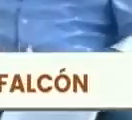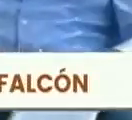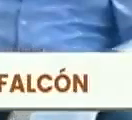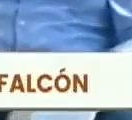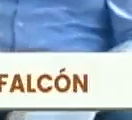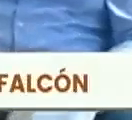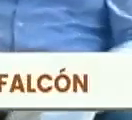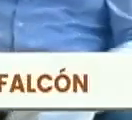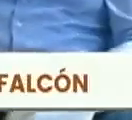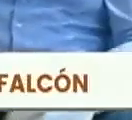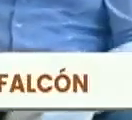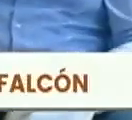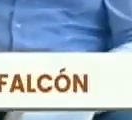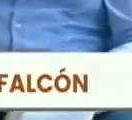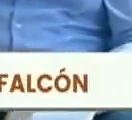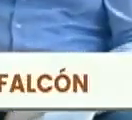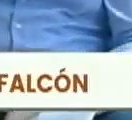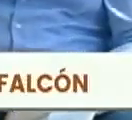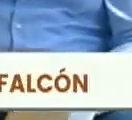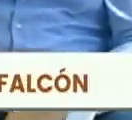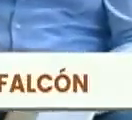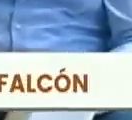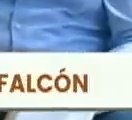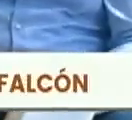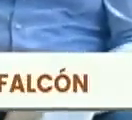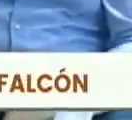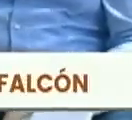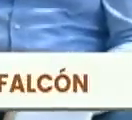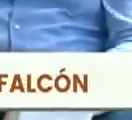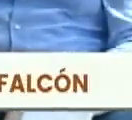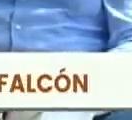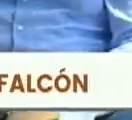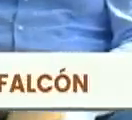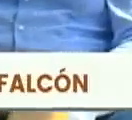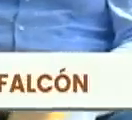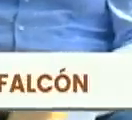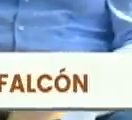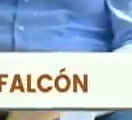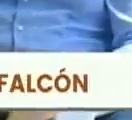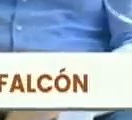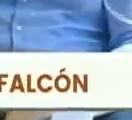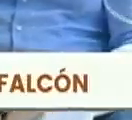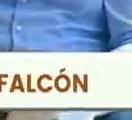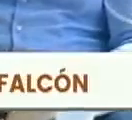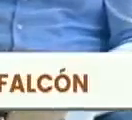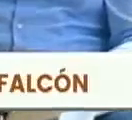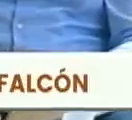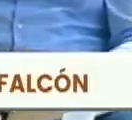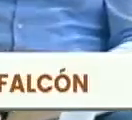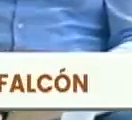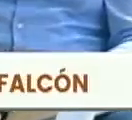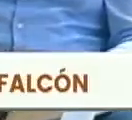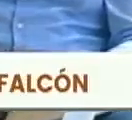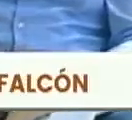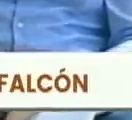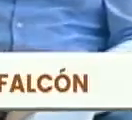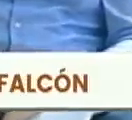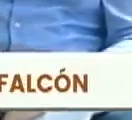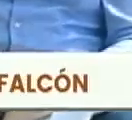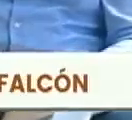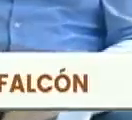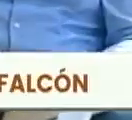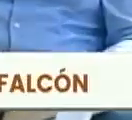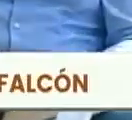azul va a emerger una embarcación que va a traer encima unos grandes ideales, una